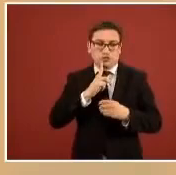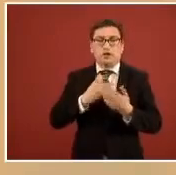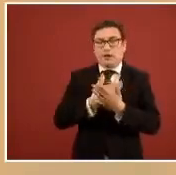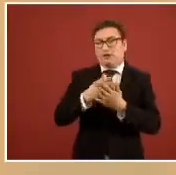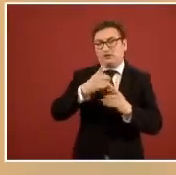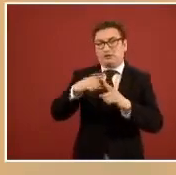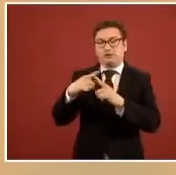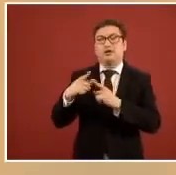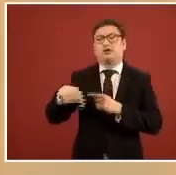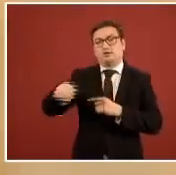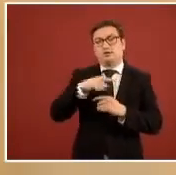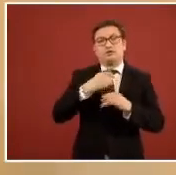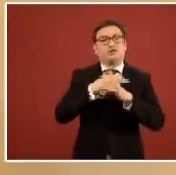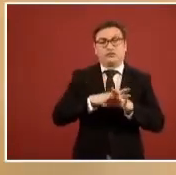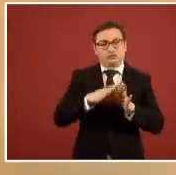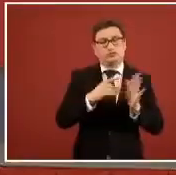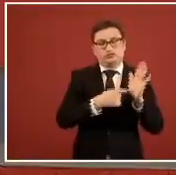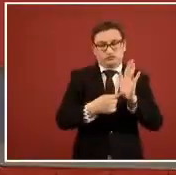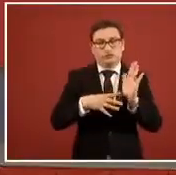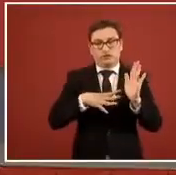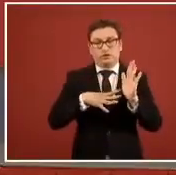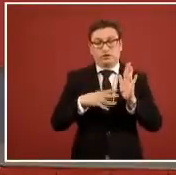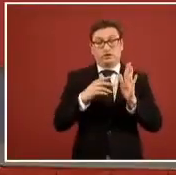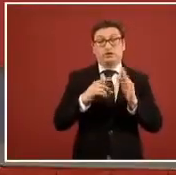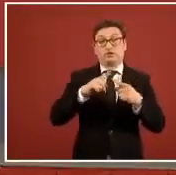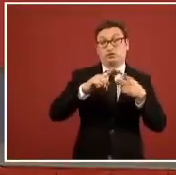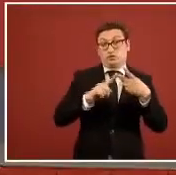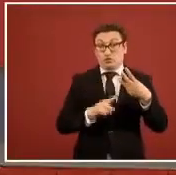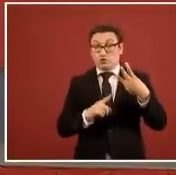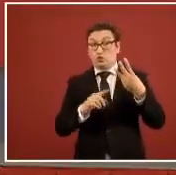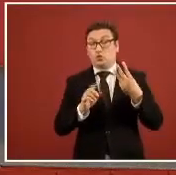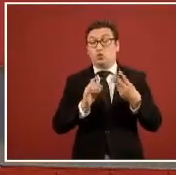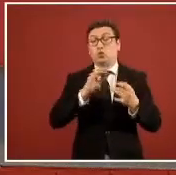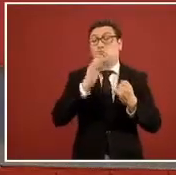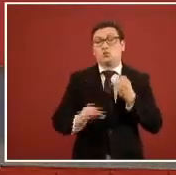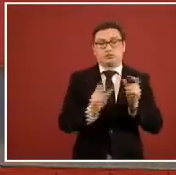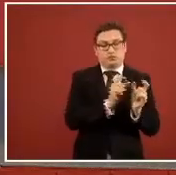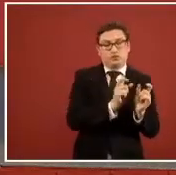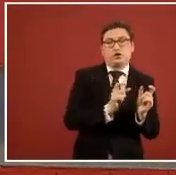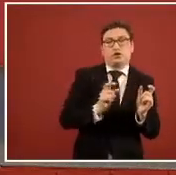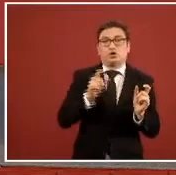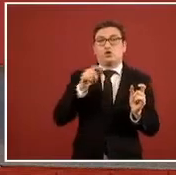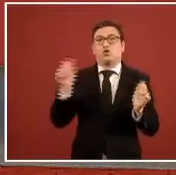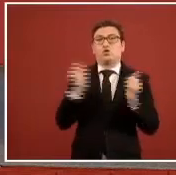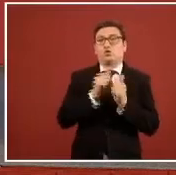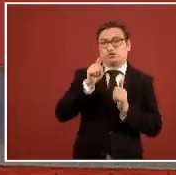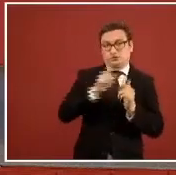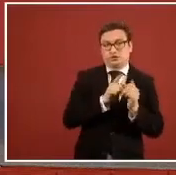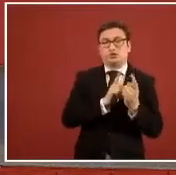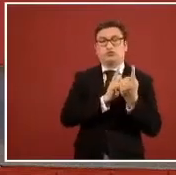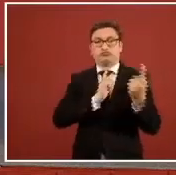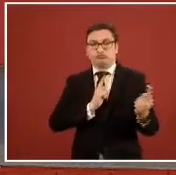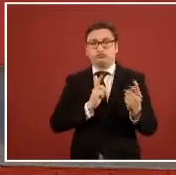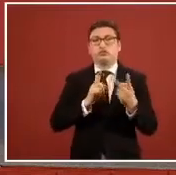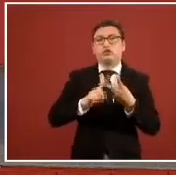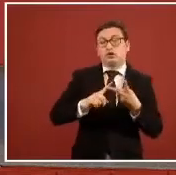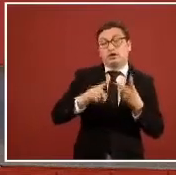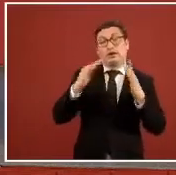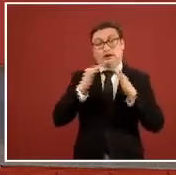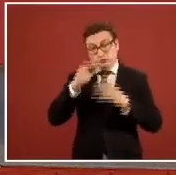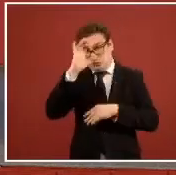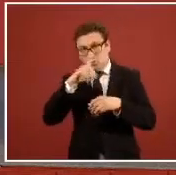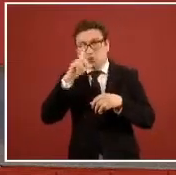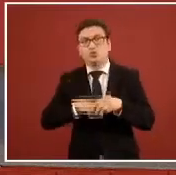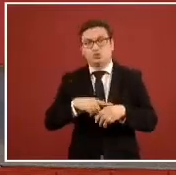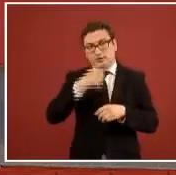específico y por último 3 botones muy específicos y muy especiales. Contigo en la distancia, cultura desde casa, muchísimas gracias a la